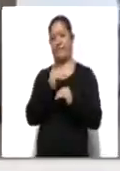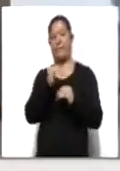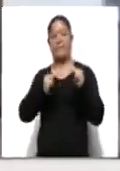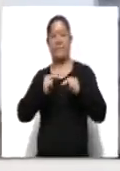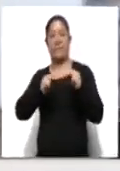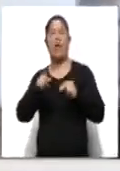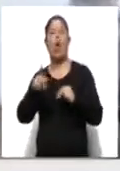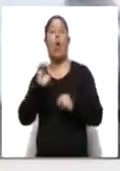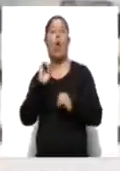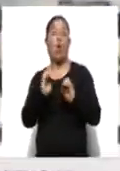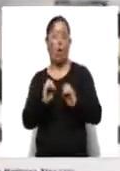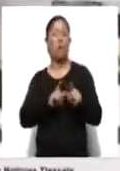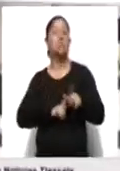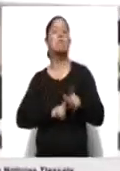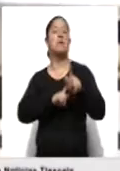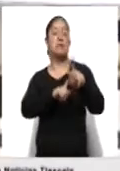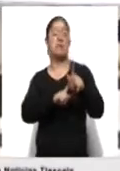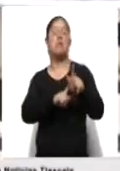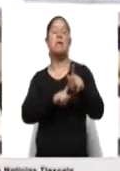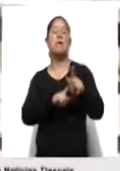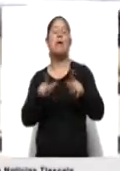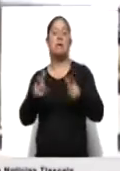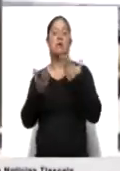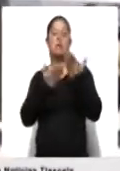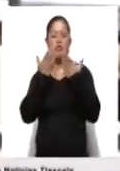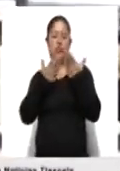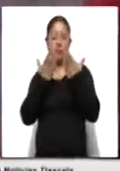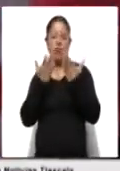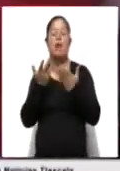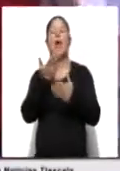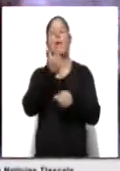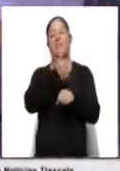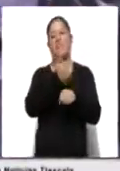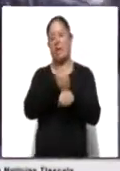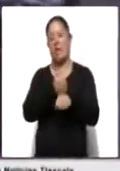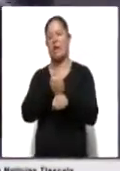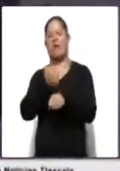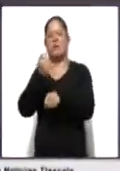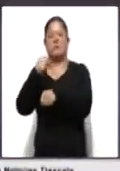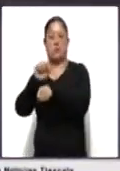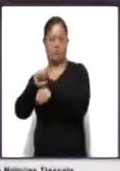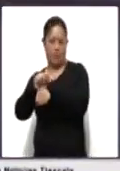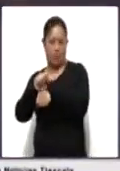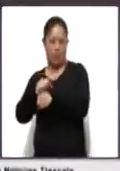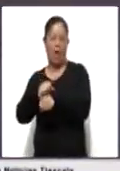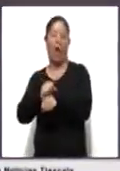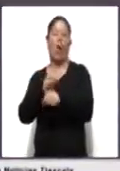avance académico en los niveles de alfabetización primaria y secundaria. Para Hora Noticias, Lorena Temolsin.